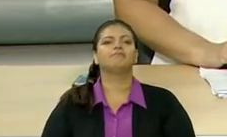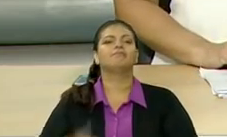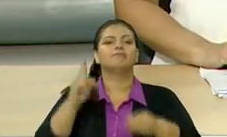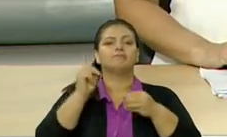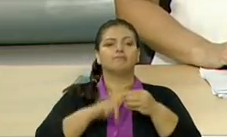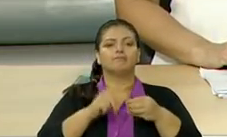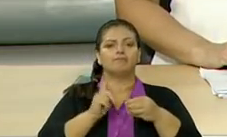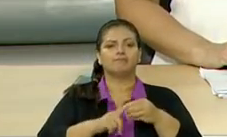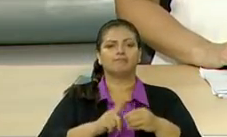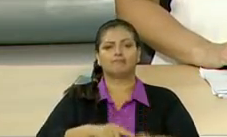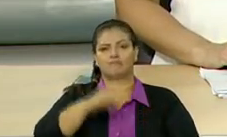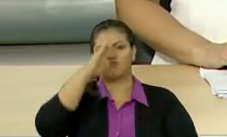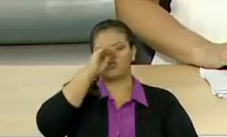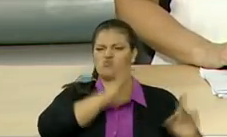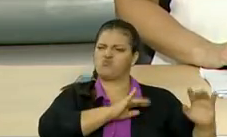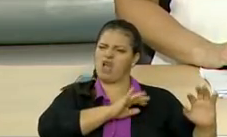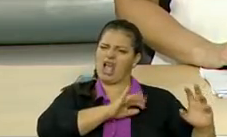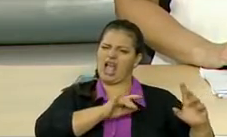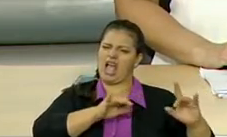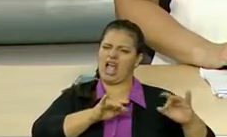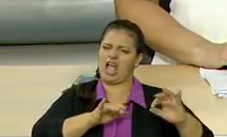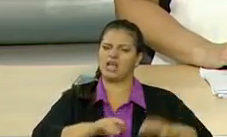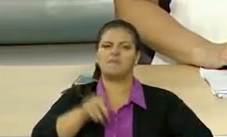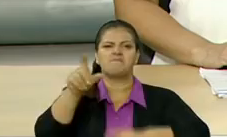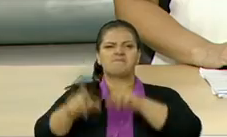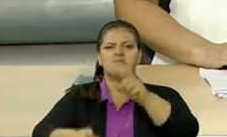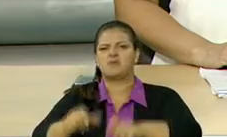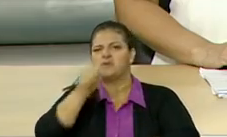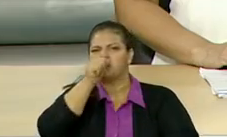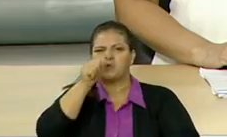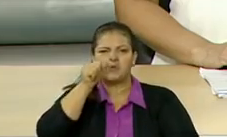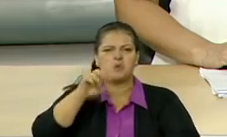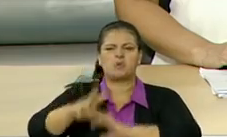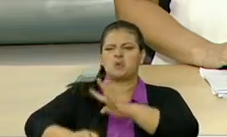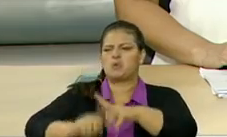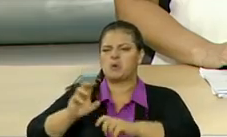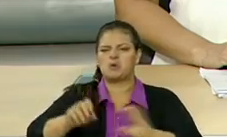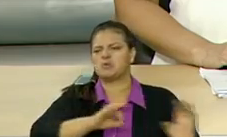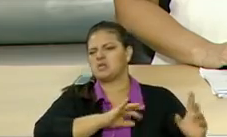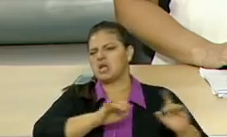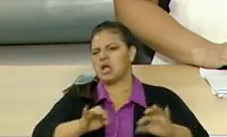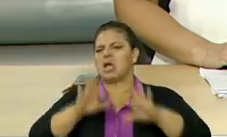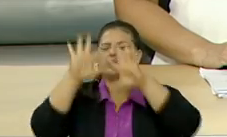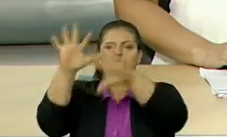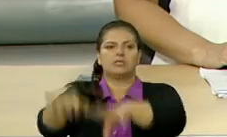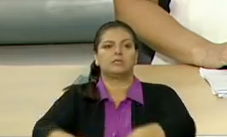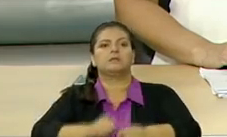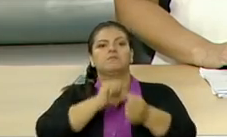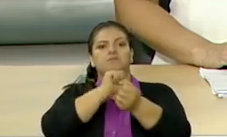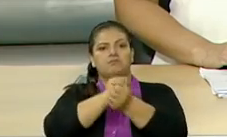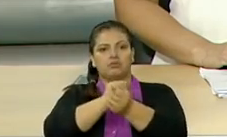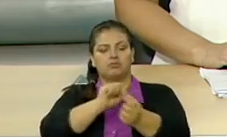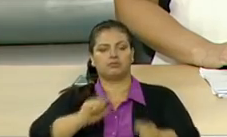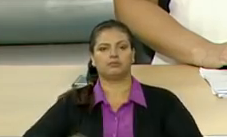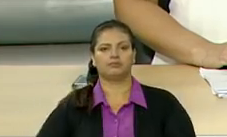capital. Una presunta organización dedicada a varios delitos fue desarticulada en el operativo Emperador